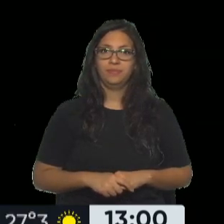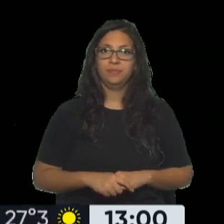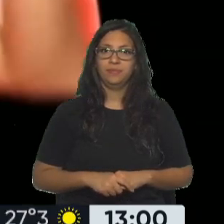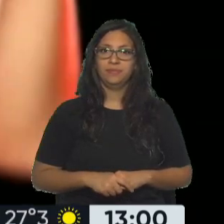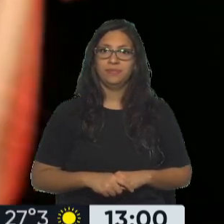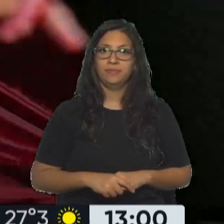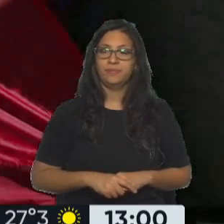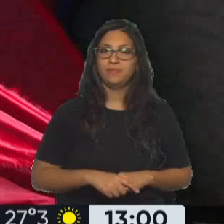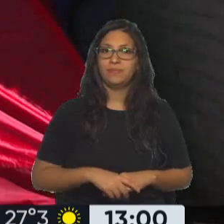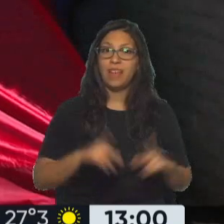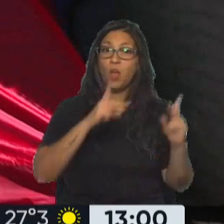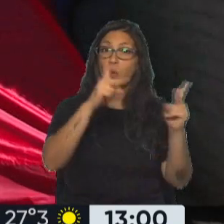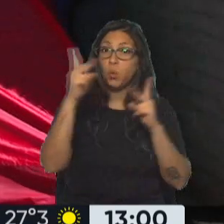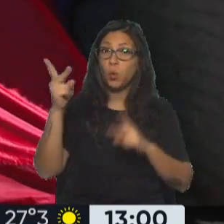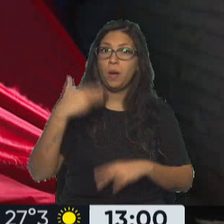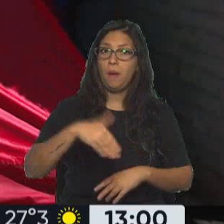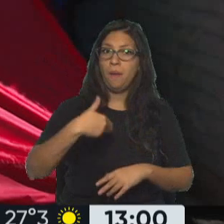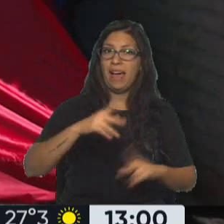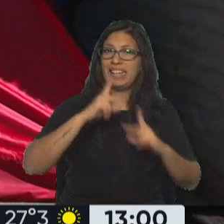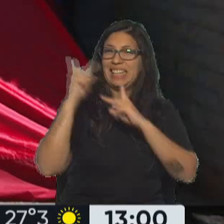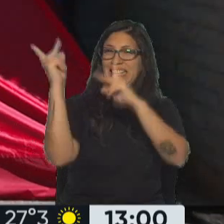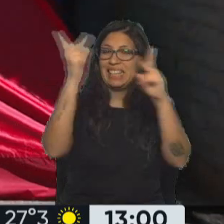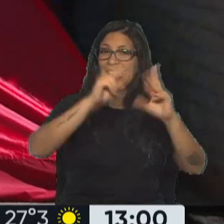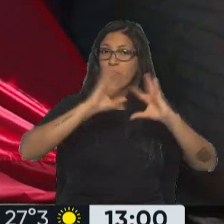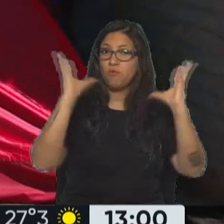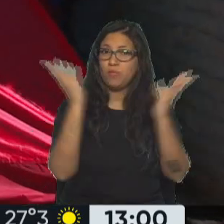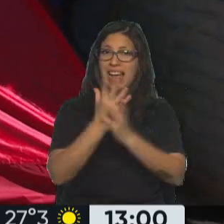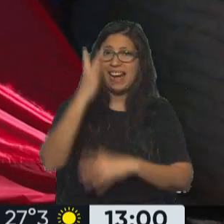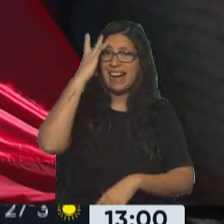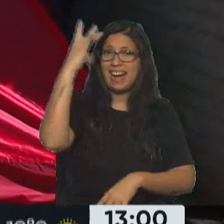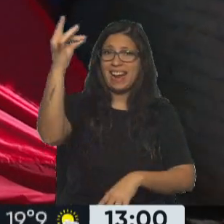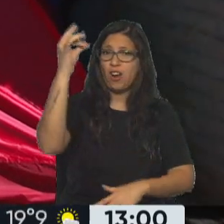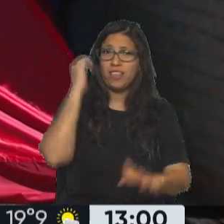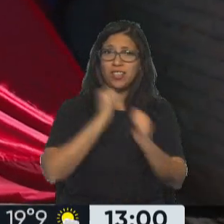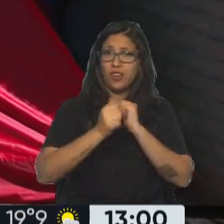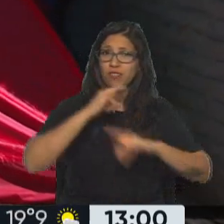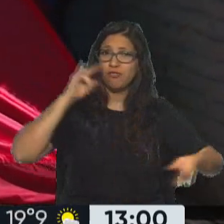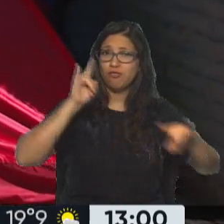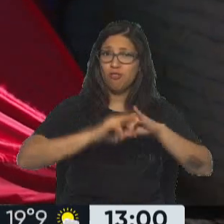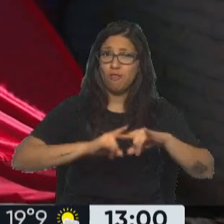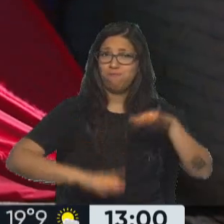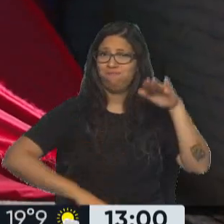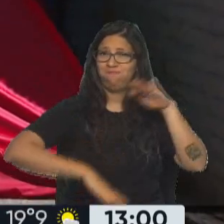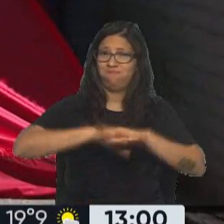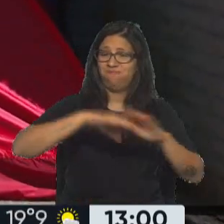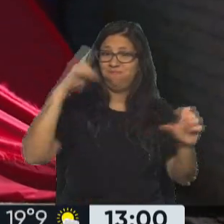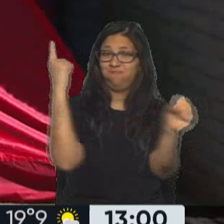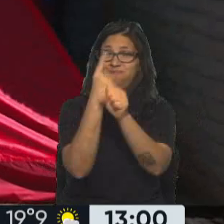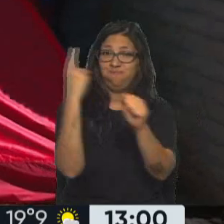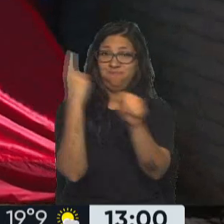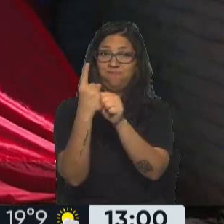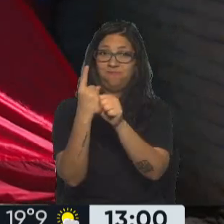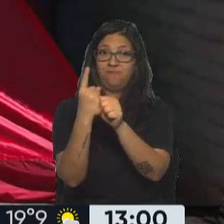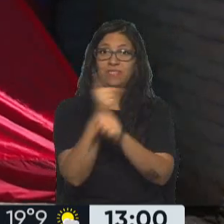Dieras Tour va camino a convertirse en la mayor gira mundial en la historia de los recitales y podría superar a la que